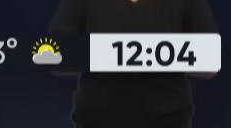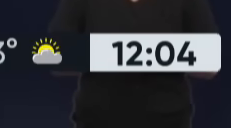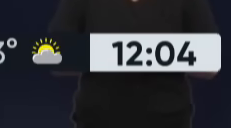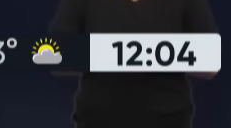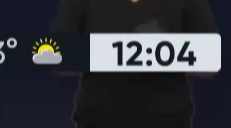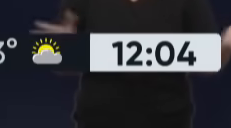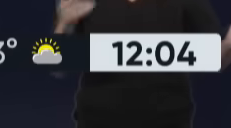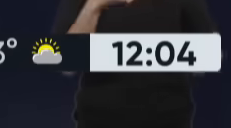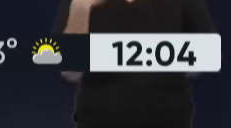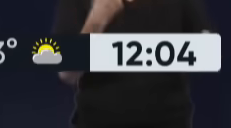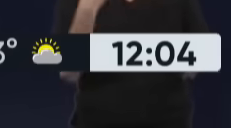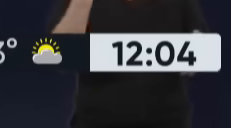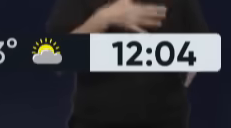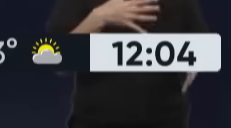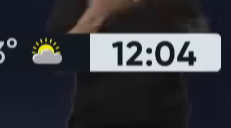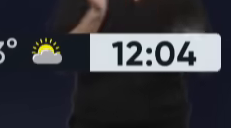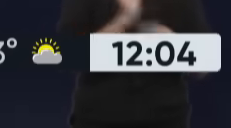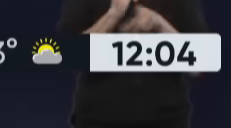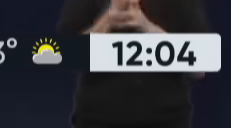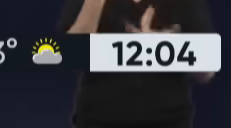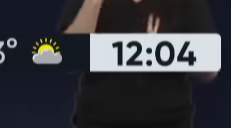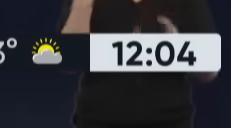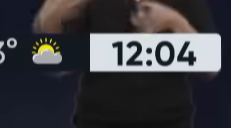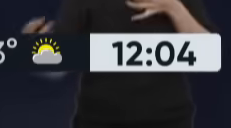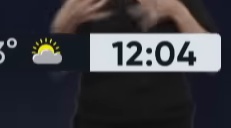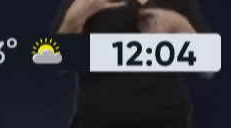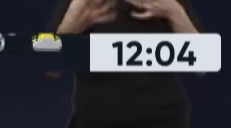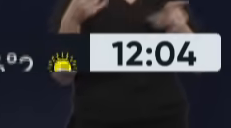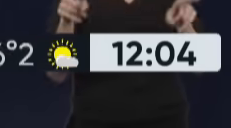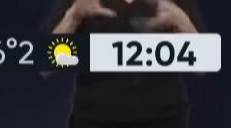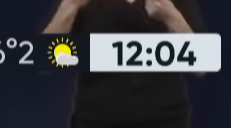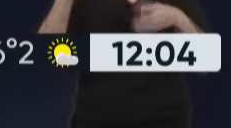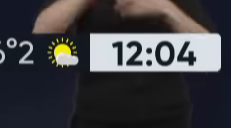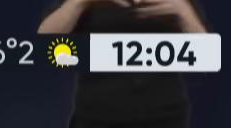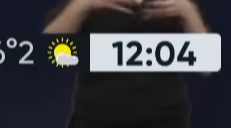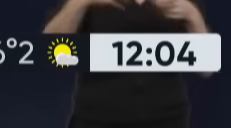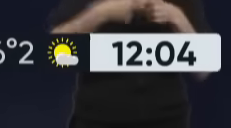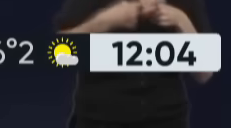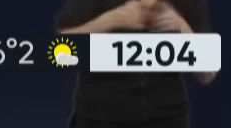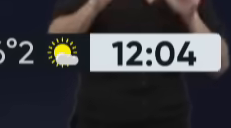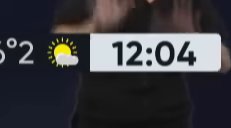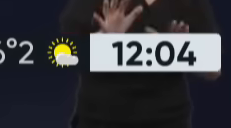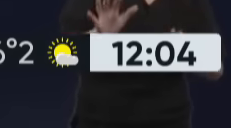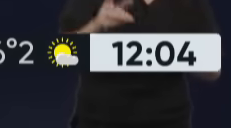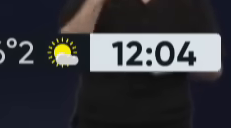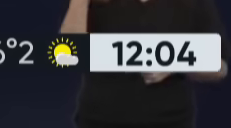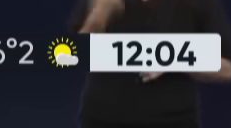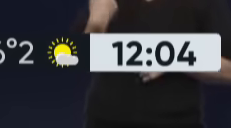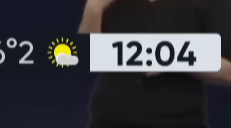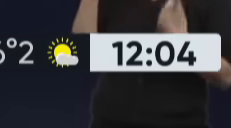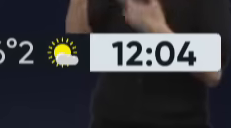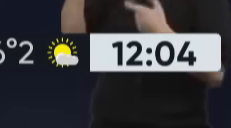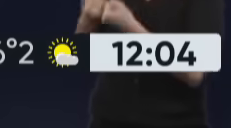Y entendemos que es parte del juego de la mezquindad política de otras épocas que nosotros no compartimos ni vamos a usar nunca como método